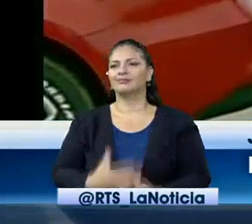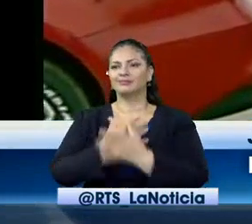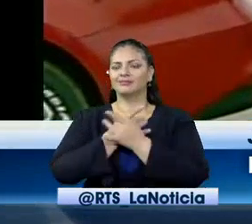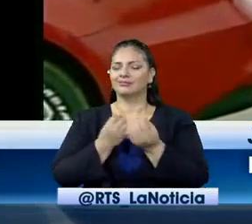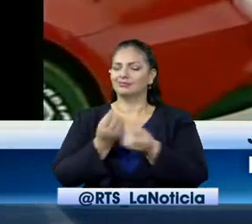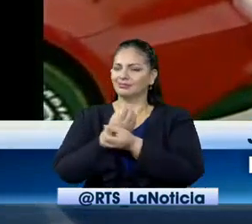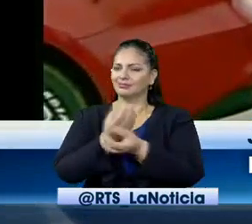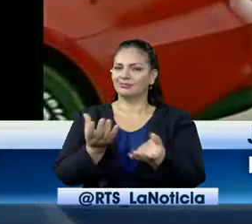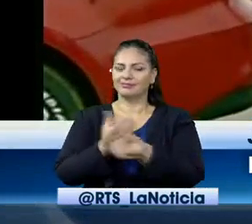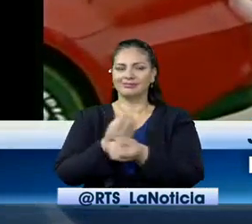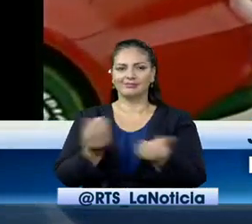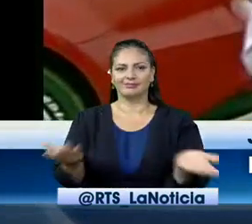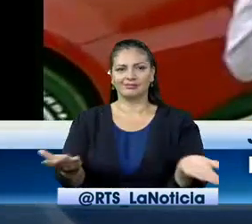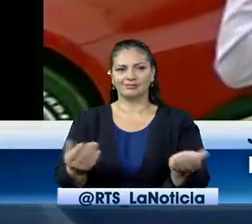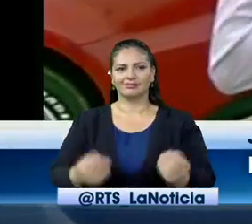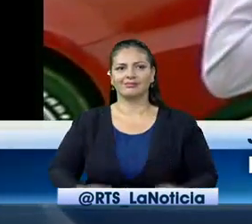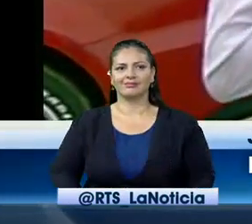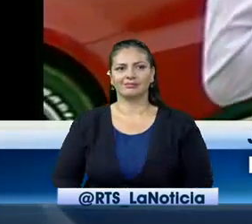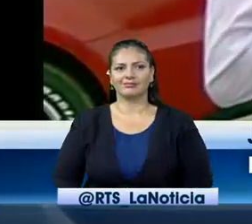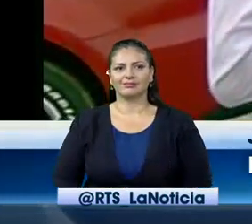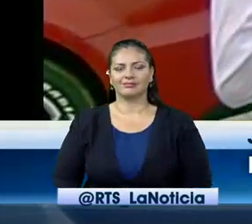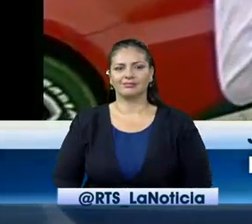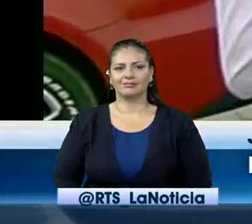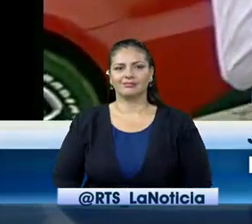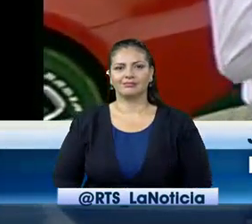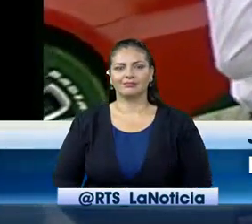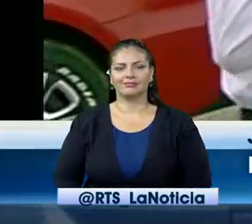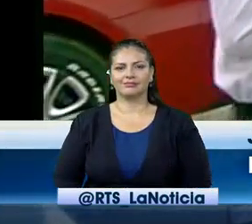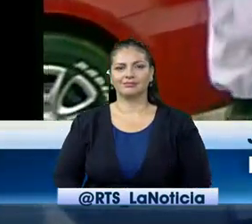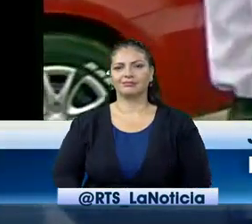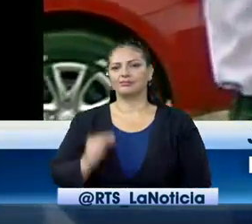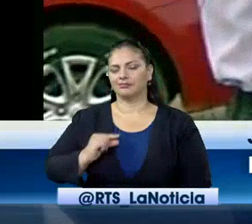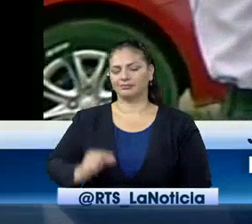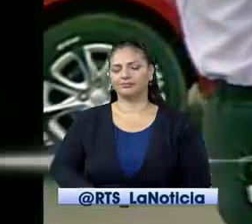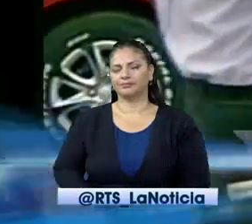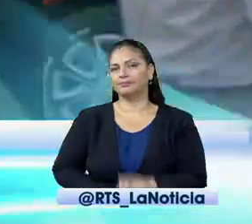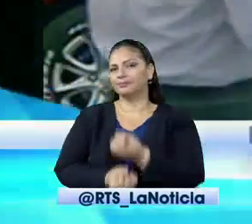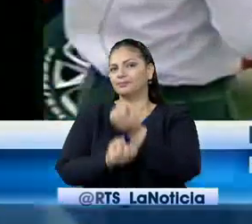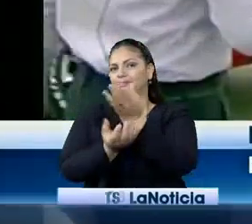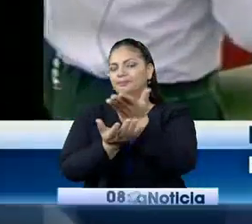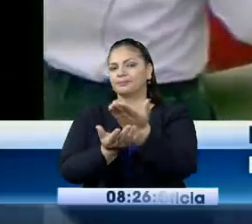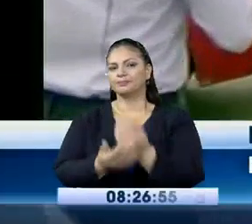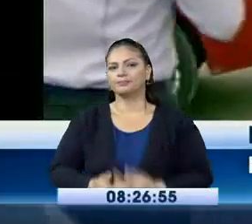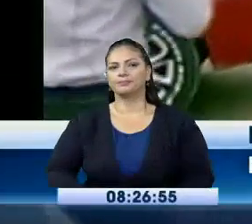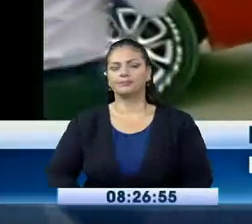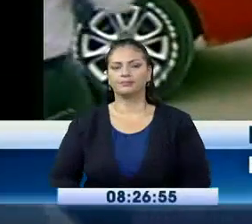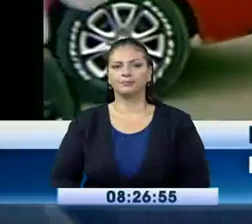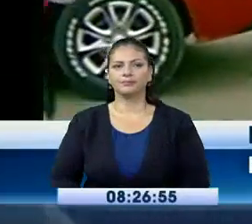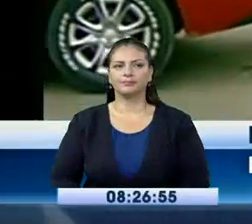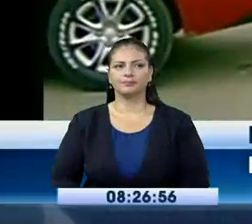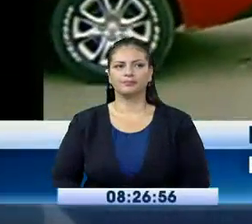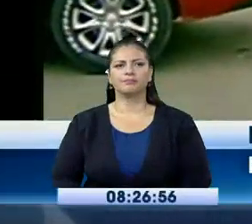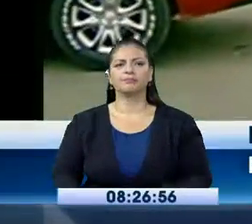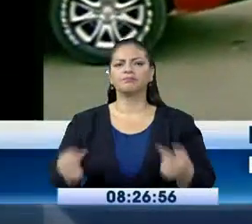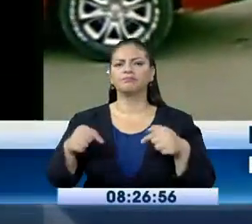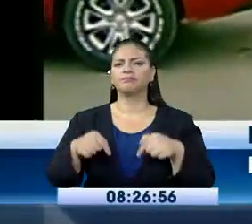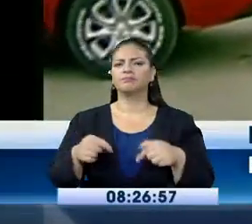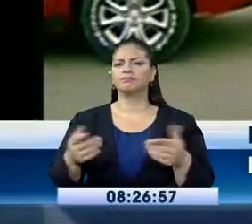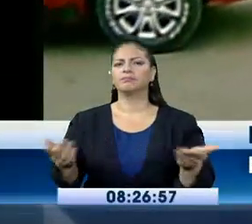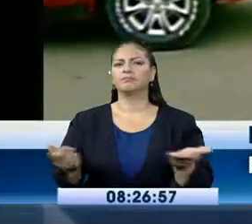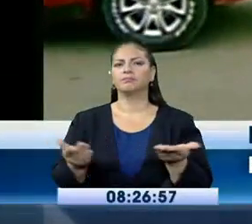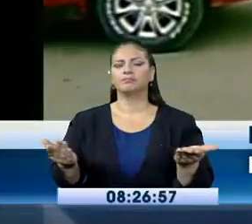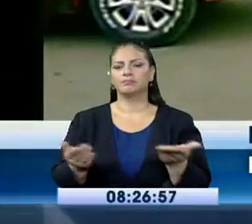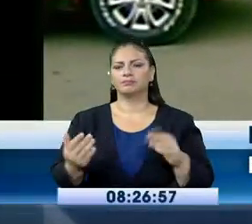jornada informativa. Vamos rápidamente a entrar en detalles. Nosotros en estos instantes nos encontramos desde la avenida